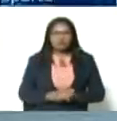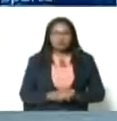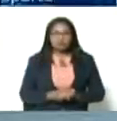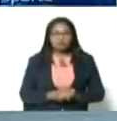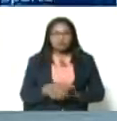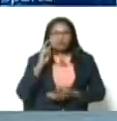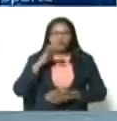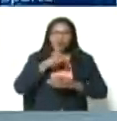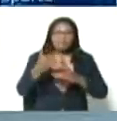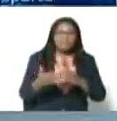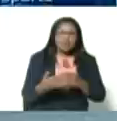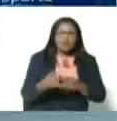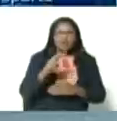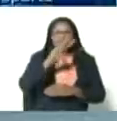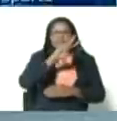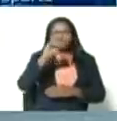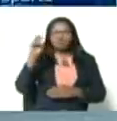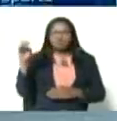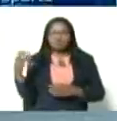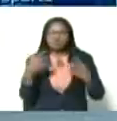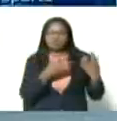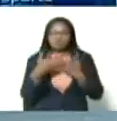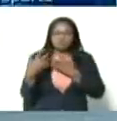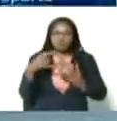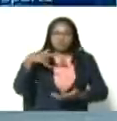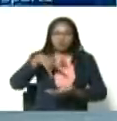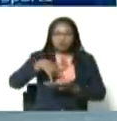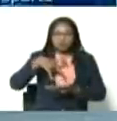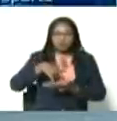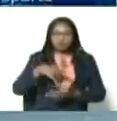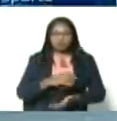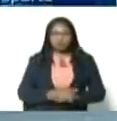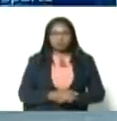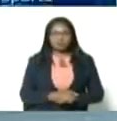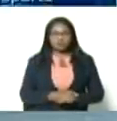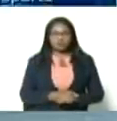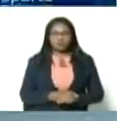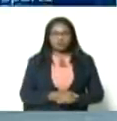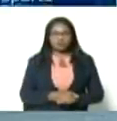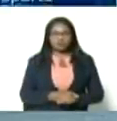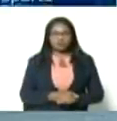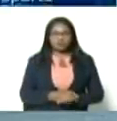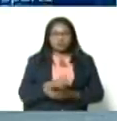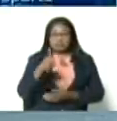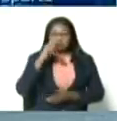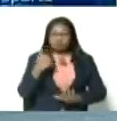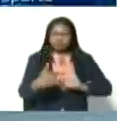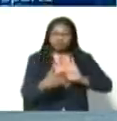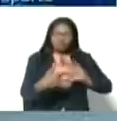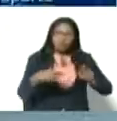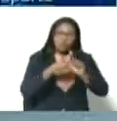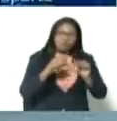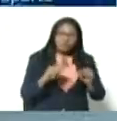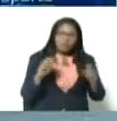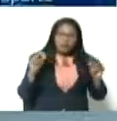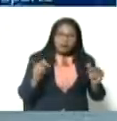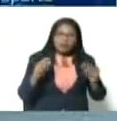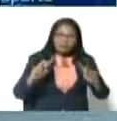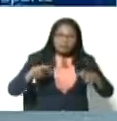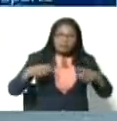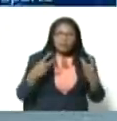marco del Plan Bicentenario Carabobo 200. Aquí se presenta la